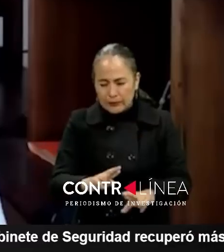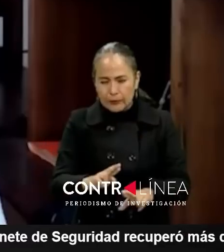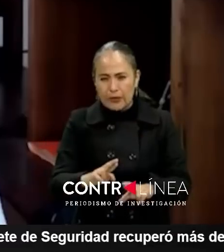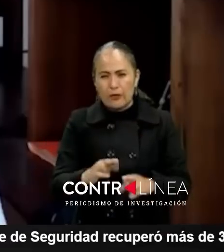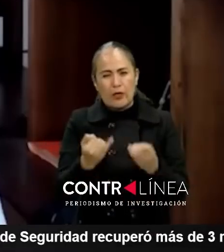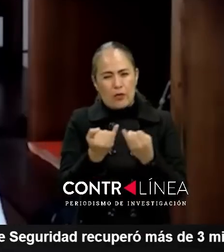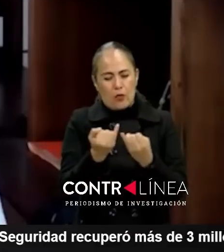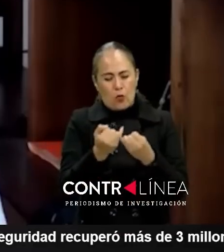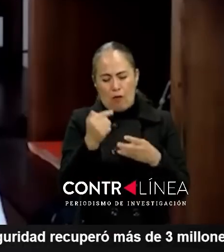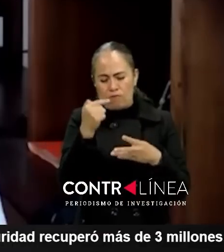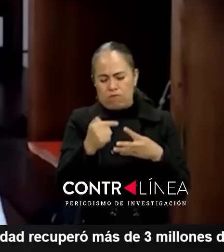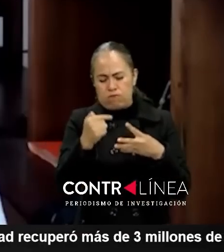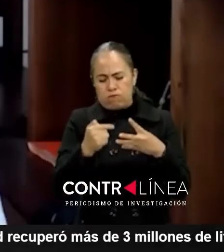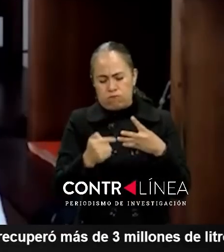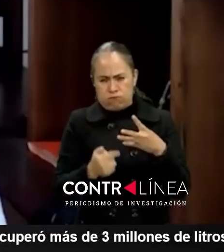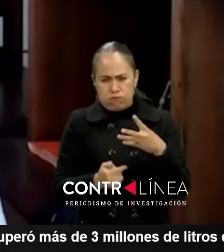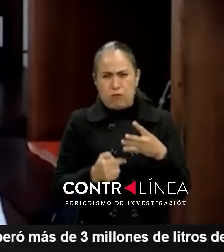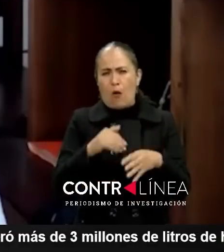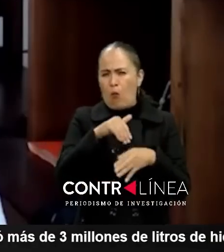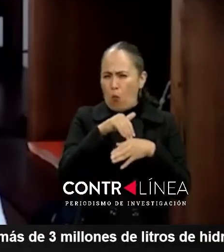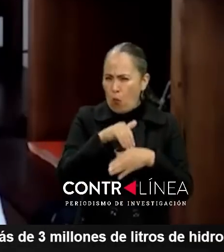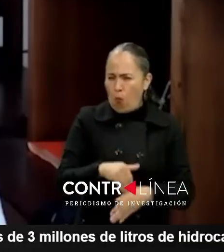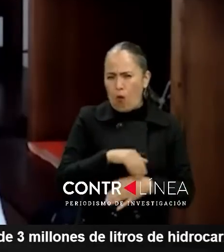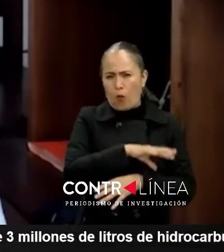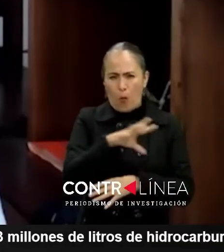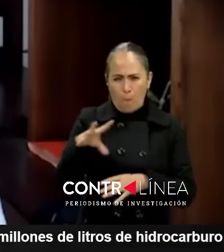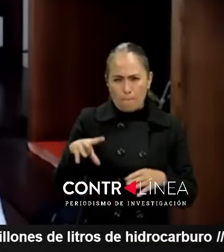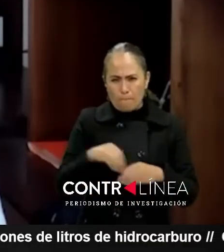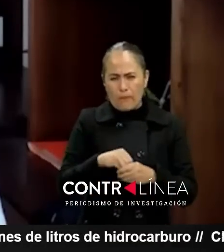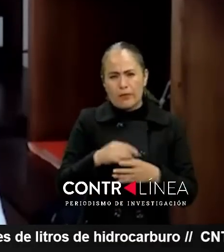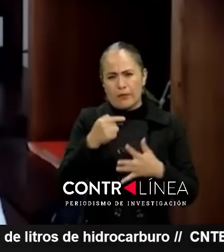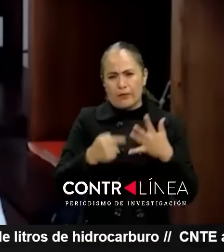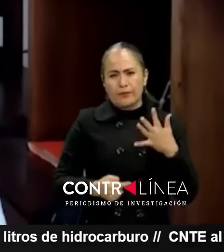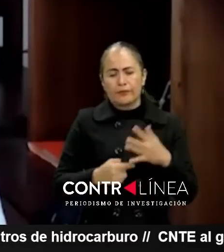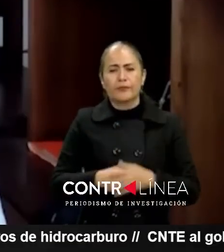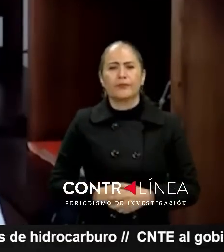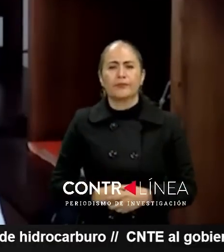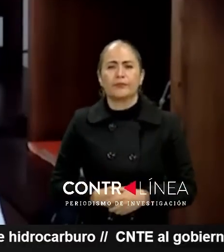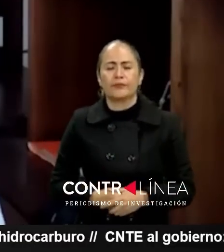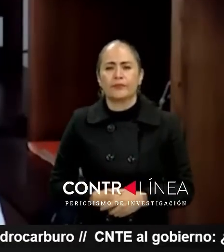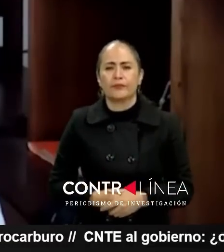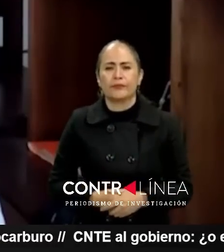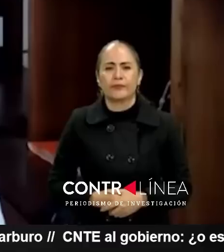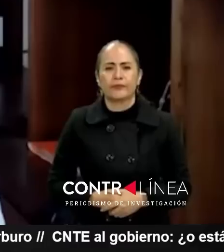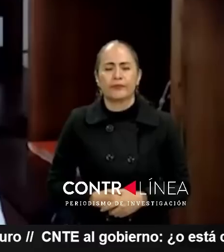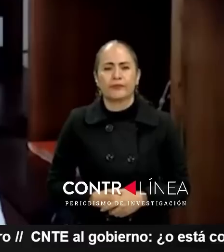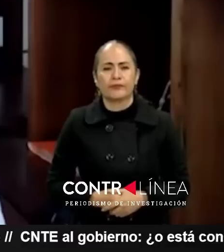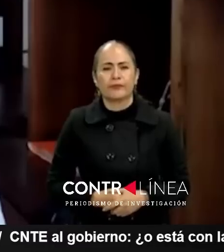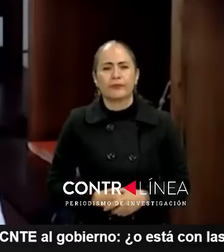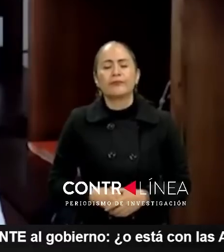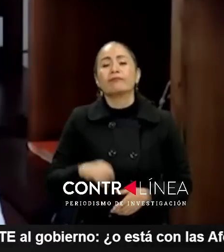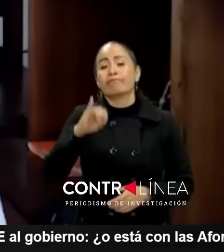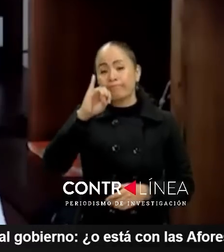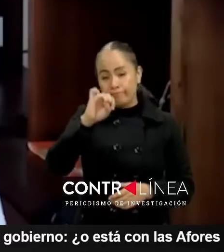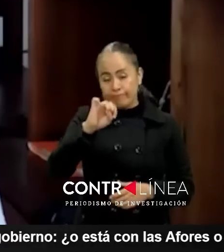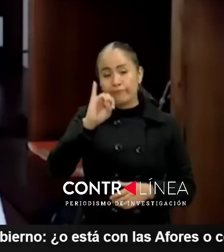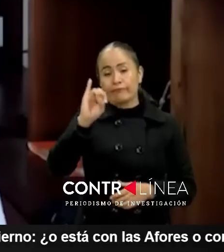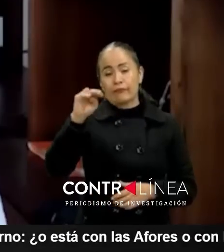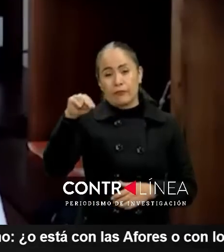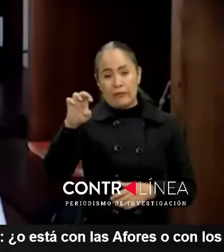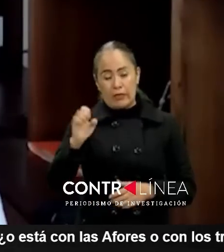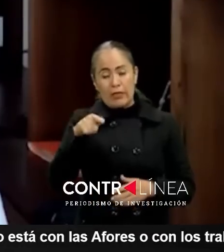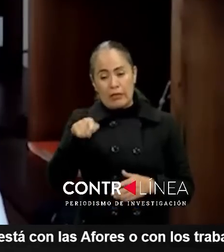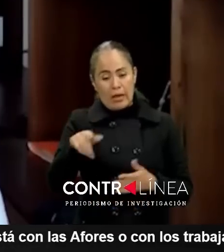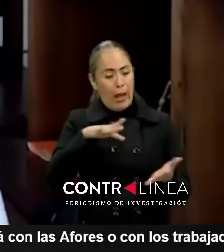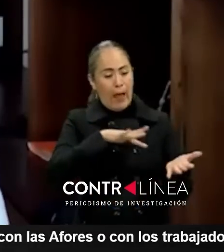manera estricta las disposiciones previstas en la normativa correspondiente. Sí, el INE está haciendo su